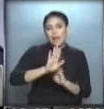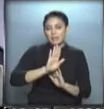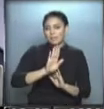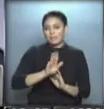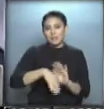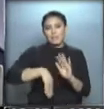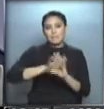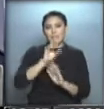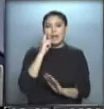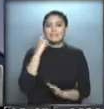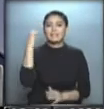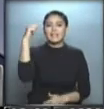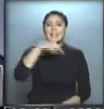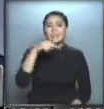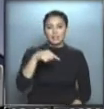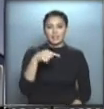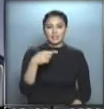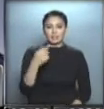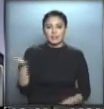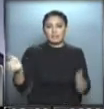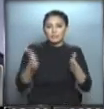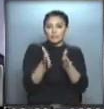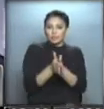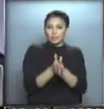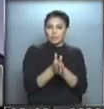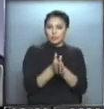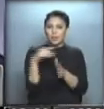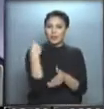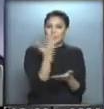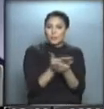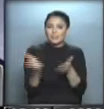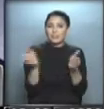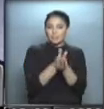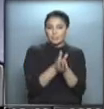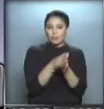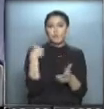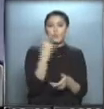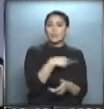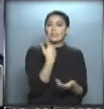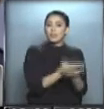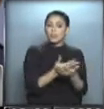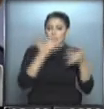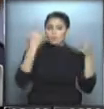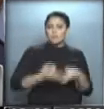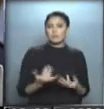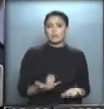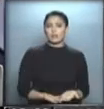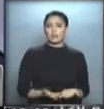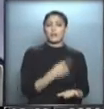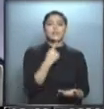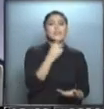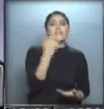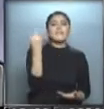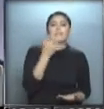dirigentes que van a seguir acercándose a nuestras propuestas porque nuestras propuestas son concretas nosotros le decimos